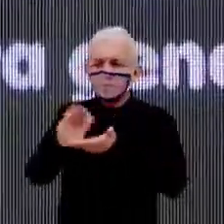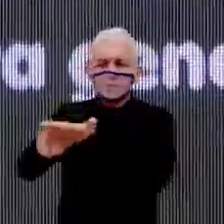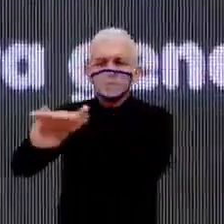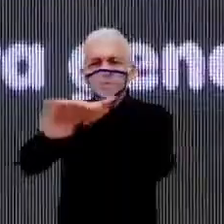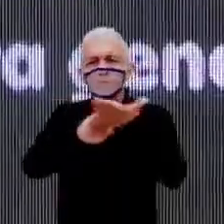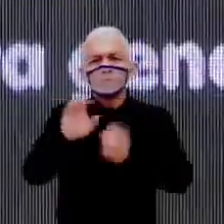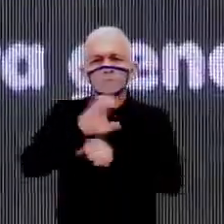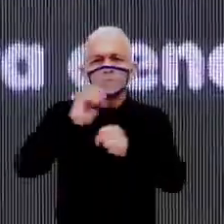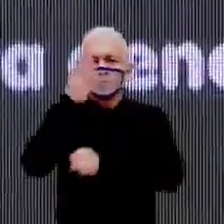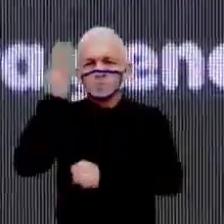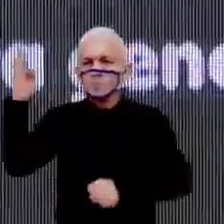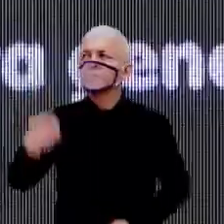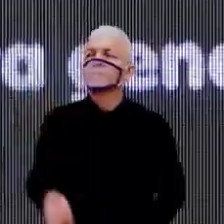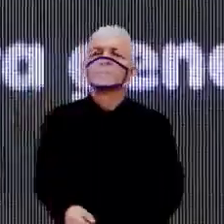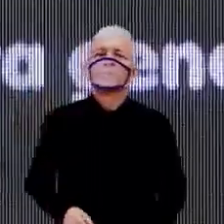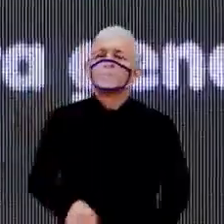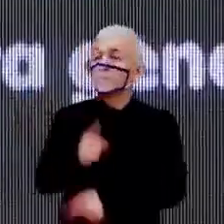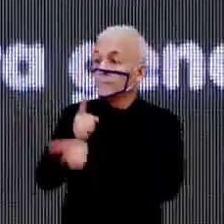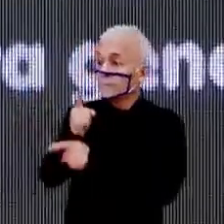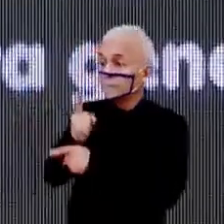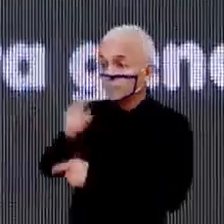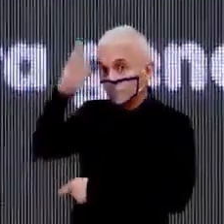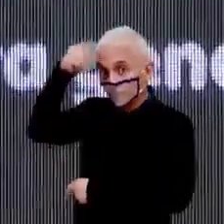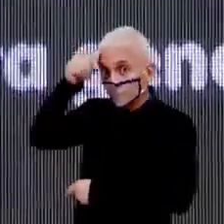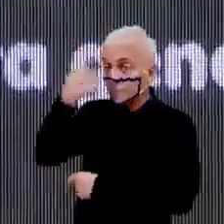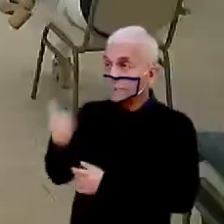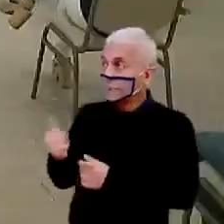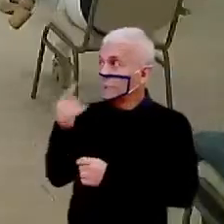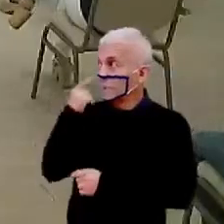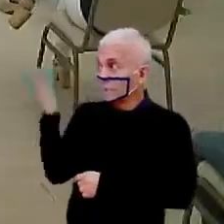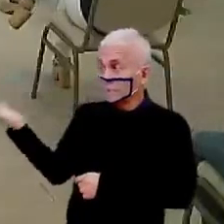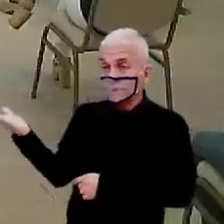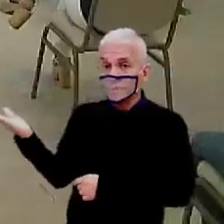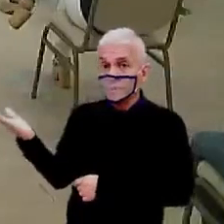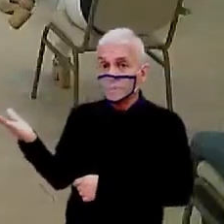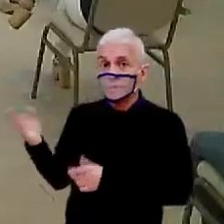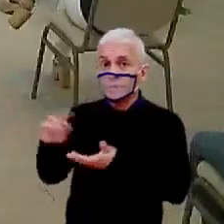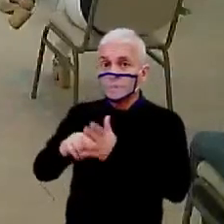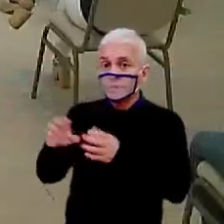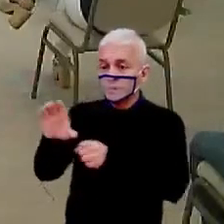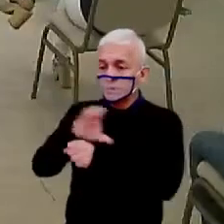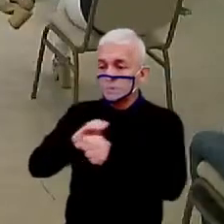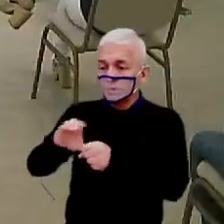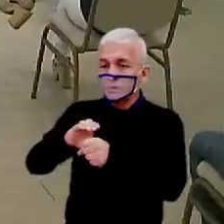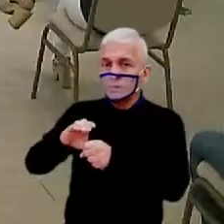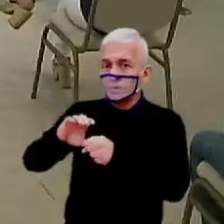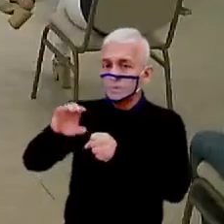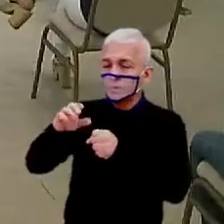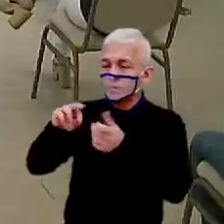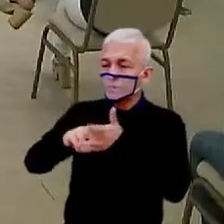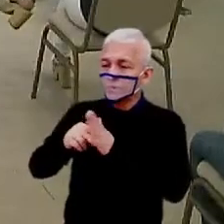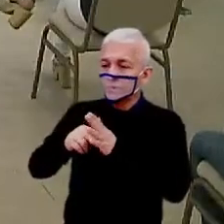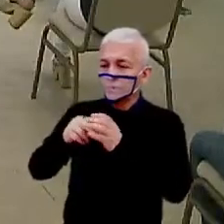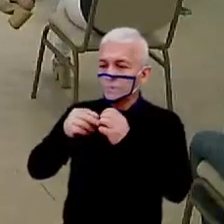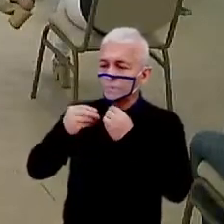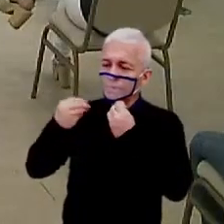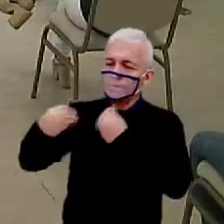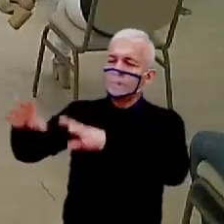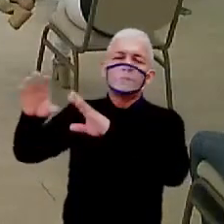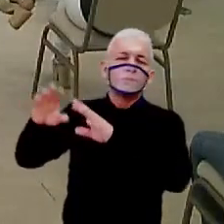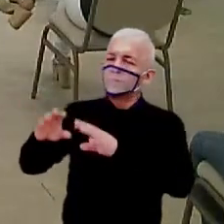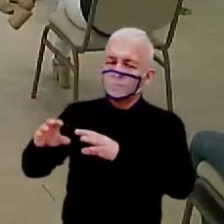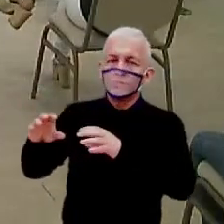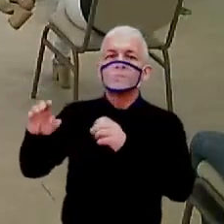ciudad. Correcto, alcalde. Y si vemos en la imagen, esto es una visión de ciudad, es una ciudad que no se derrama irresponsablemente sobre el